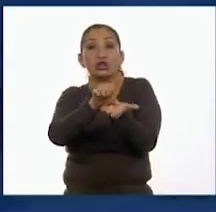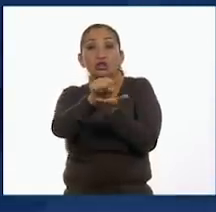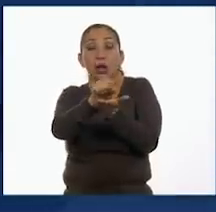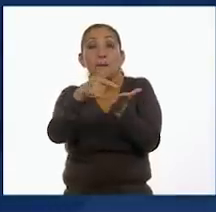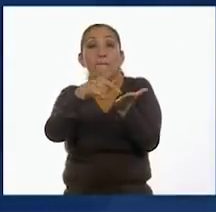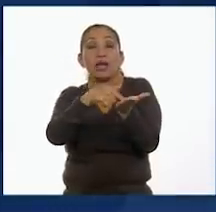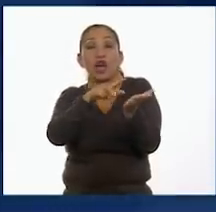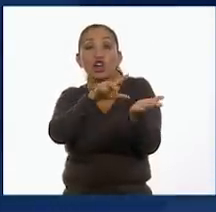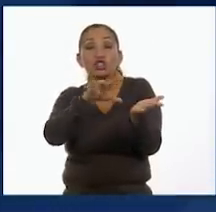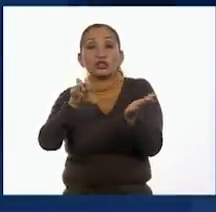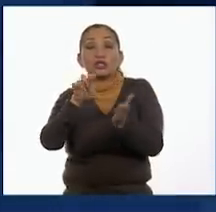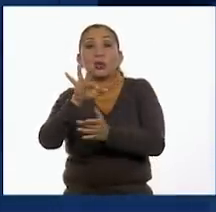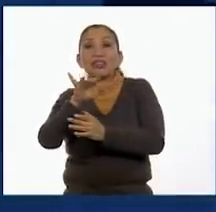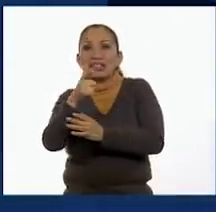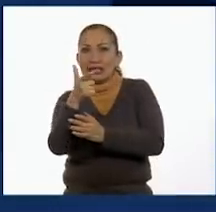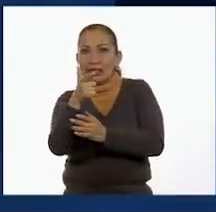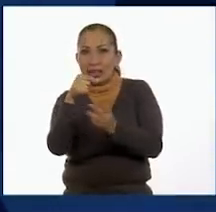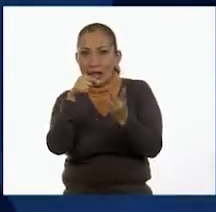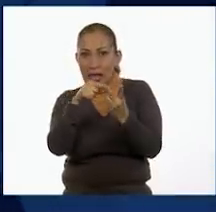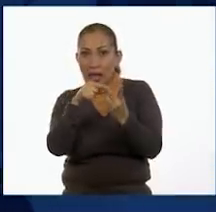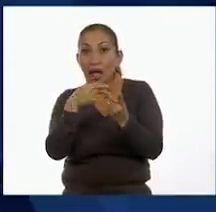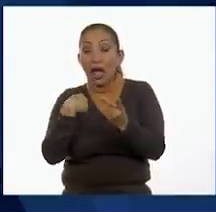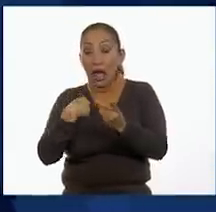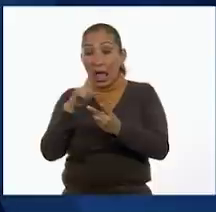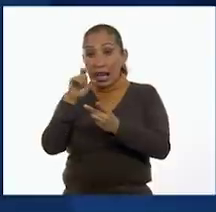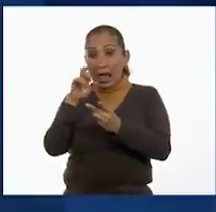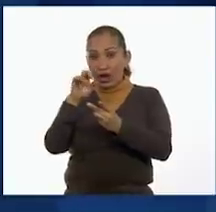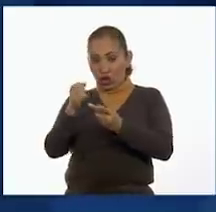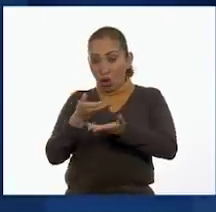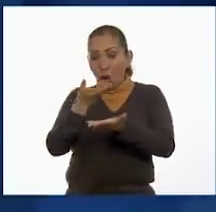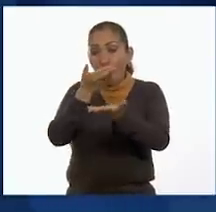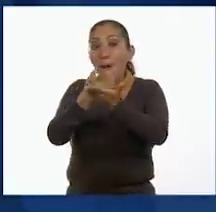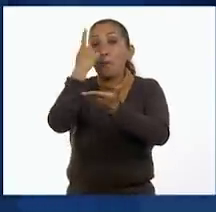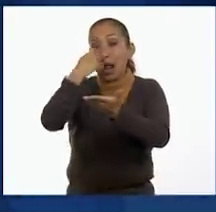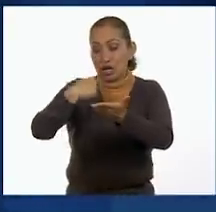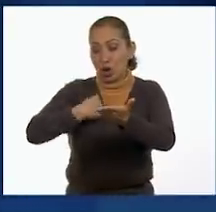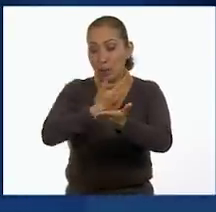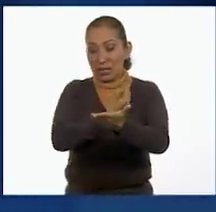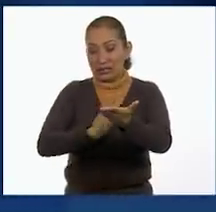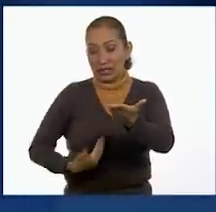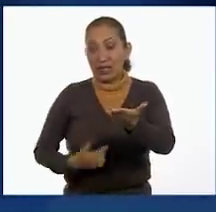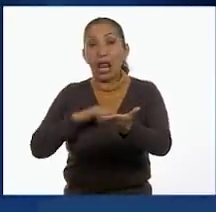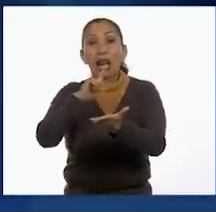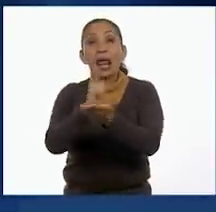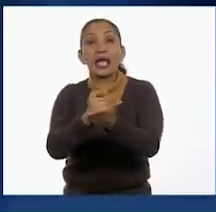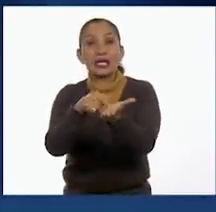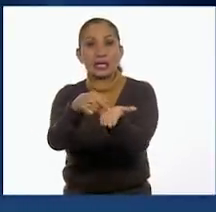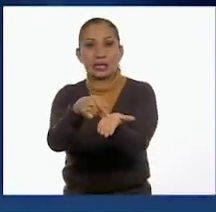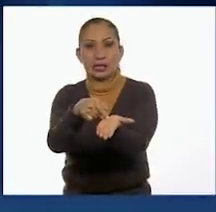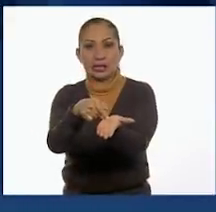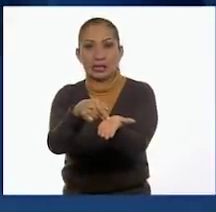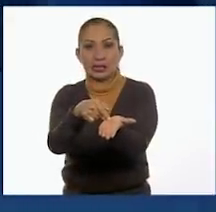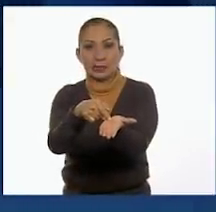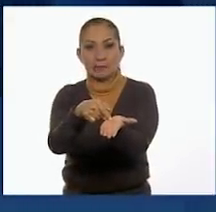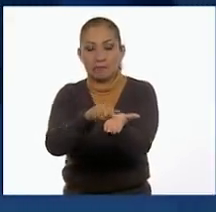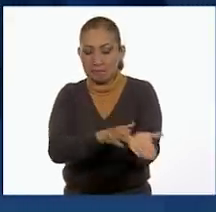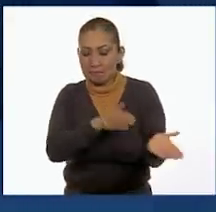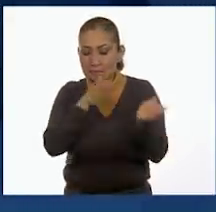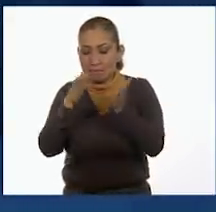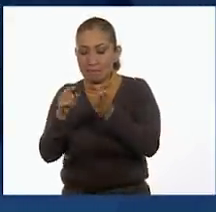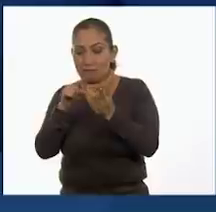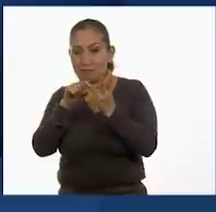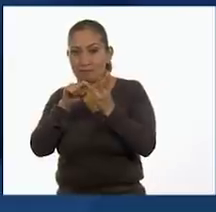de 1857. Lo que ofrecía Lerdo para la presidencia era la ley. Y por otro lado,